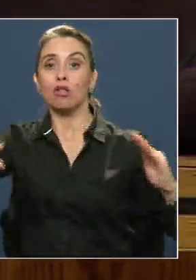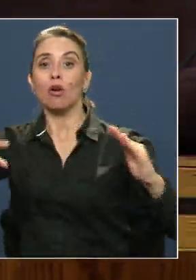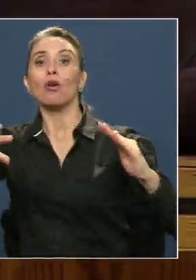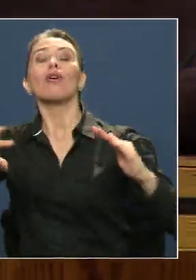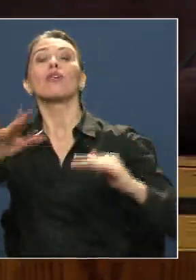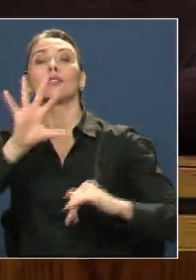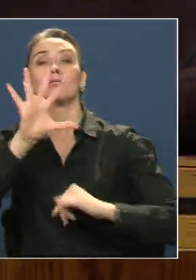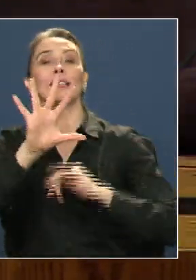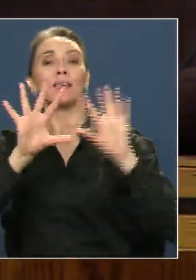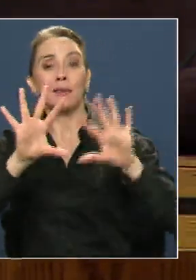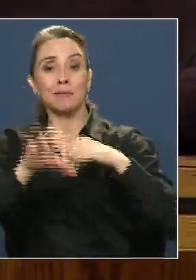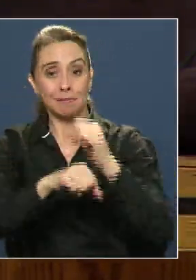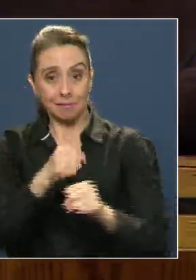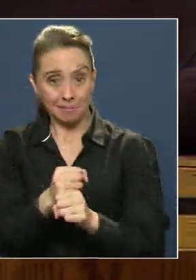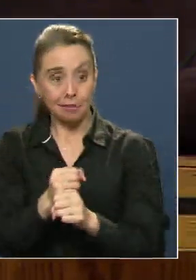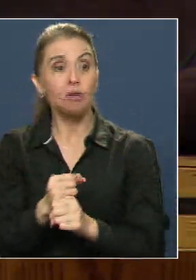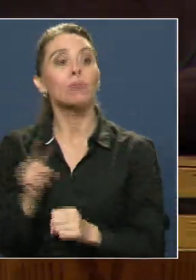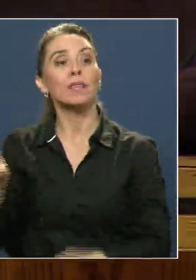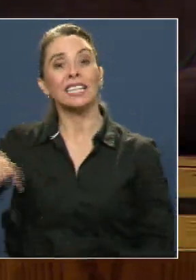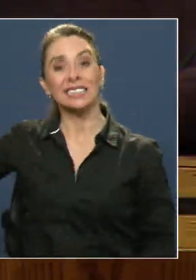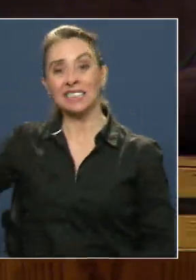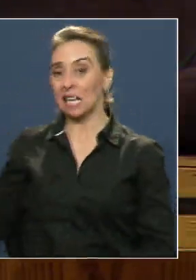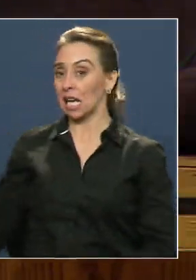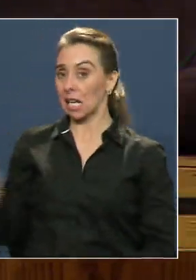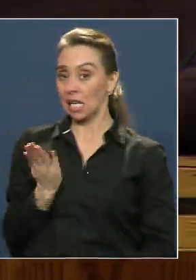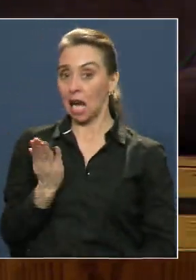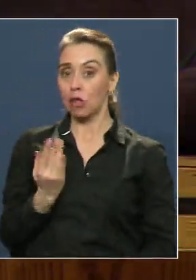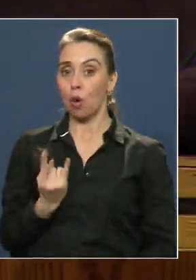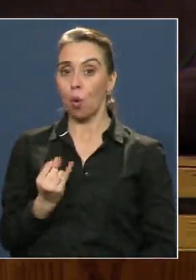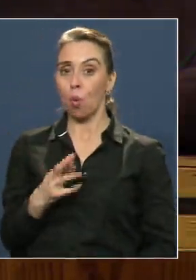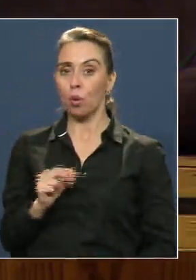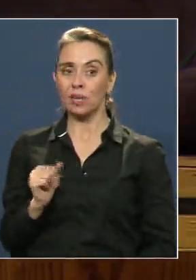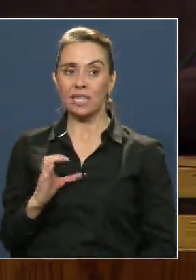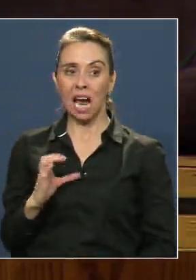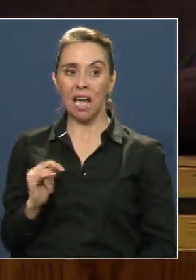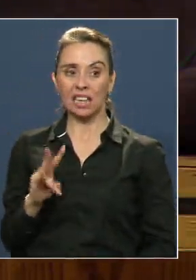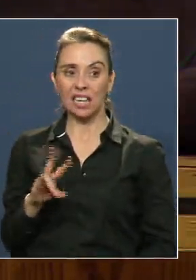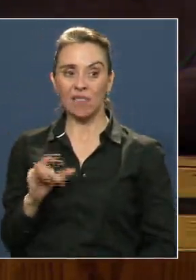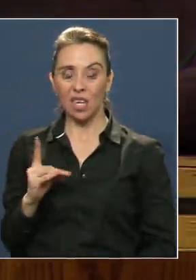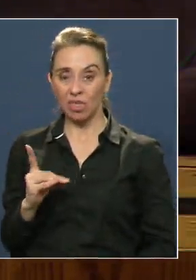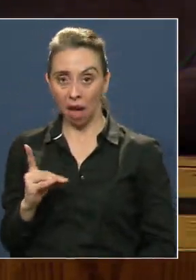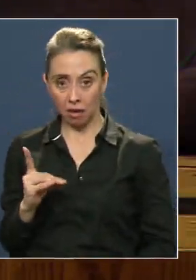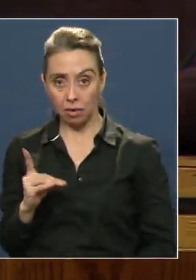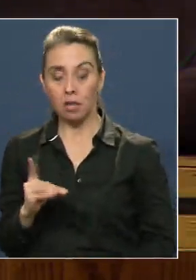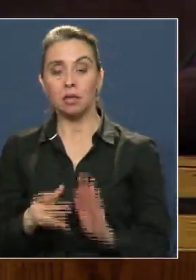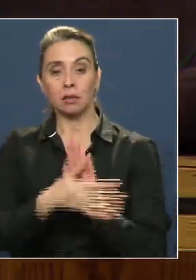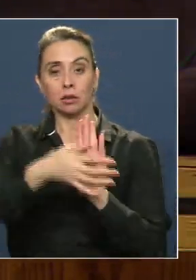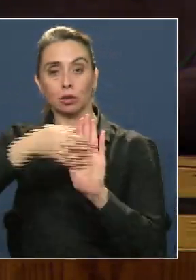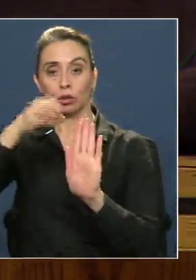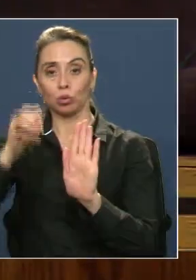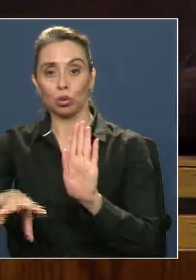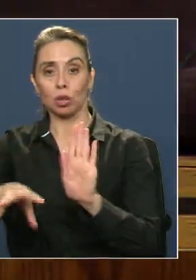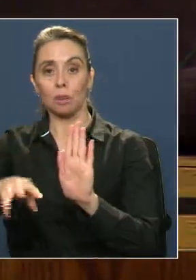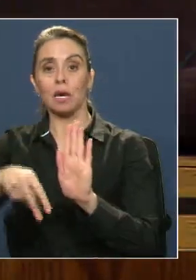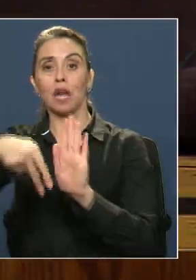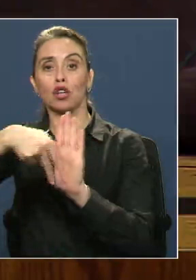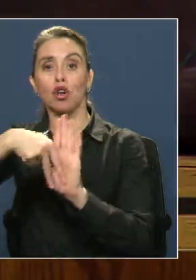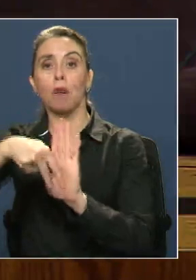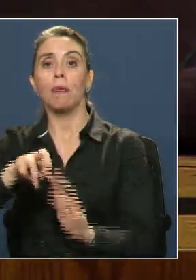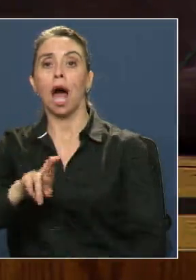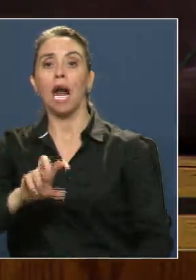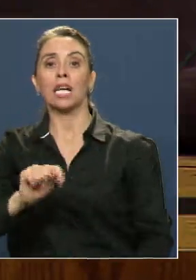viene del proyecto del Senado, tiene ultraactividad, pero se suprime por la norma de